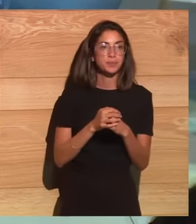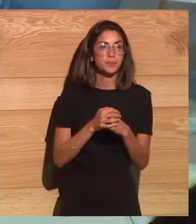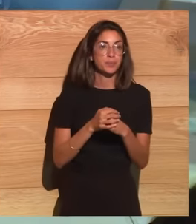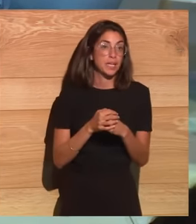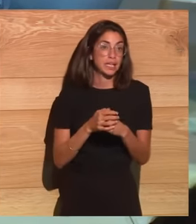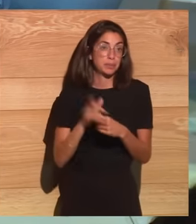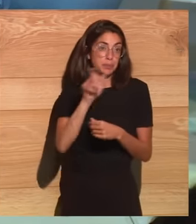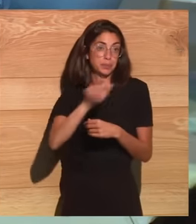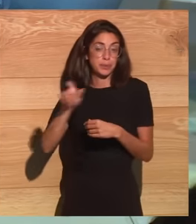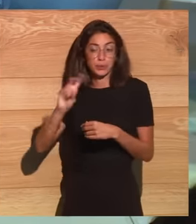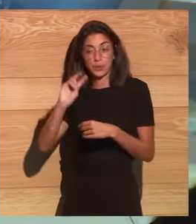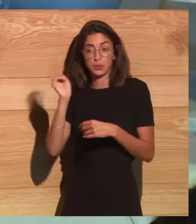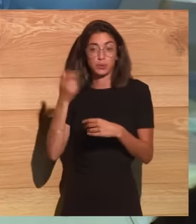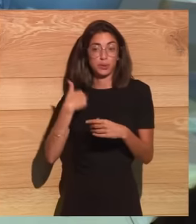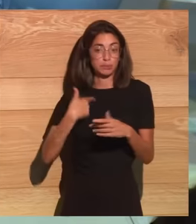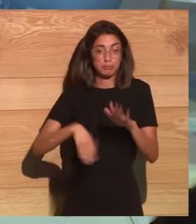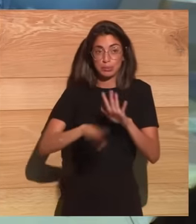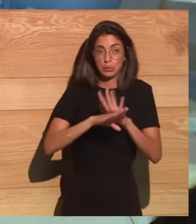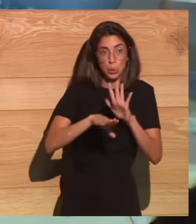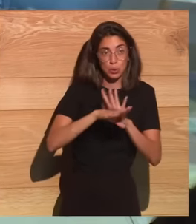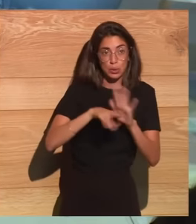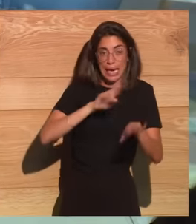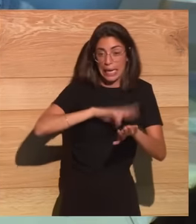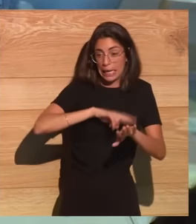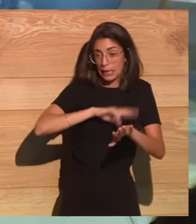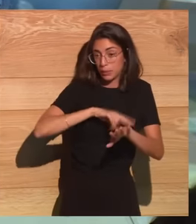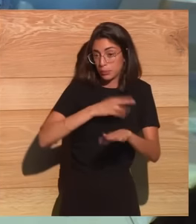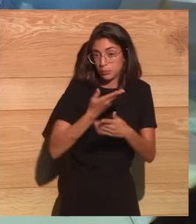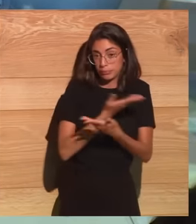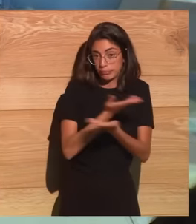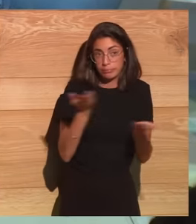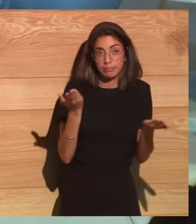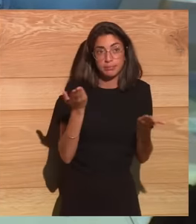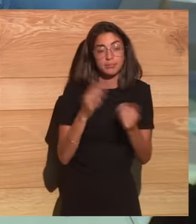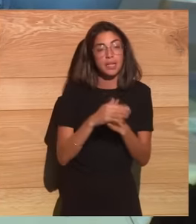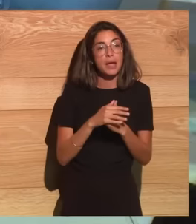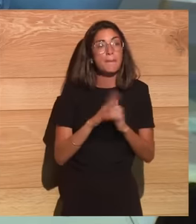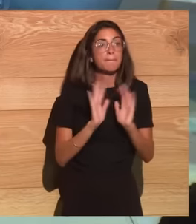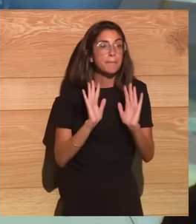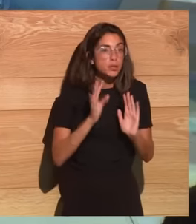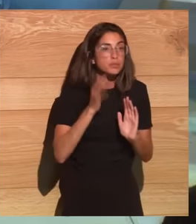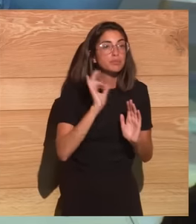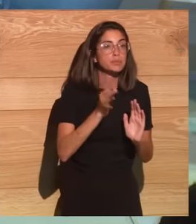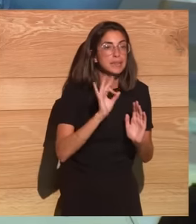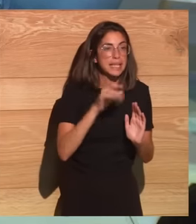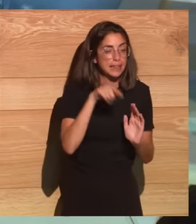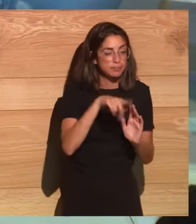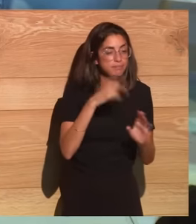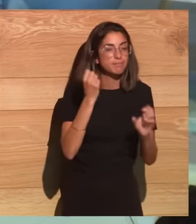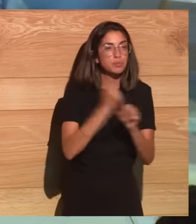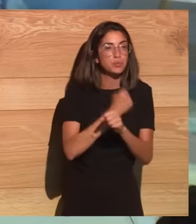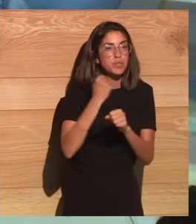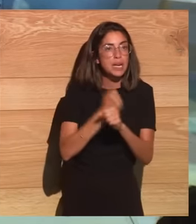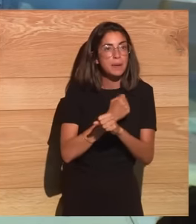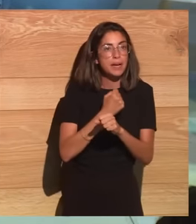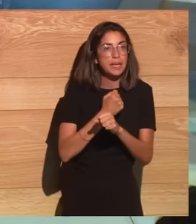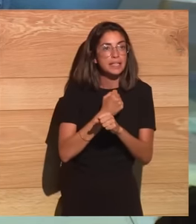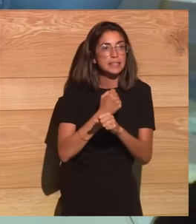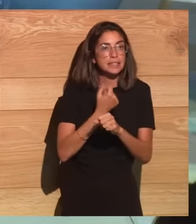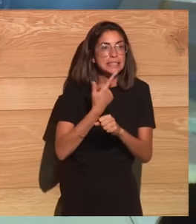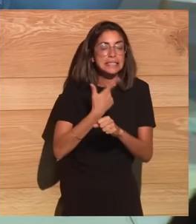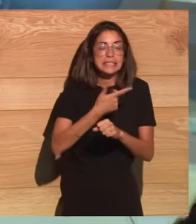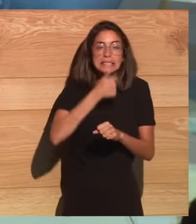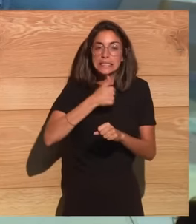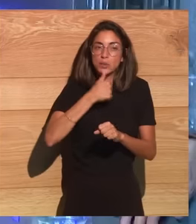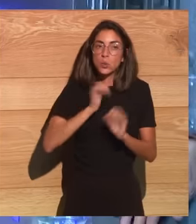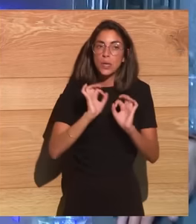seguimos Estela, pues al mejor ritmo que podemos. Pero es cierto que es un trabajo de... Juan, aguanta un poquitín, que